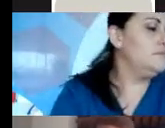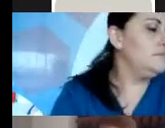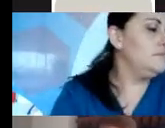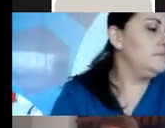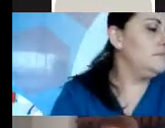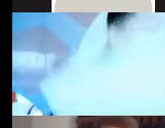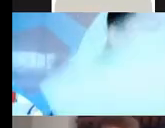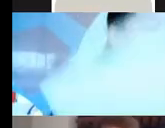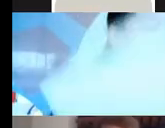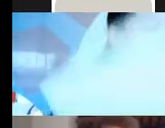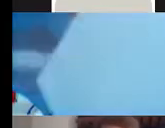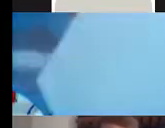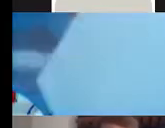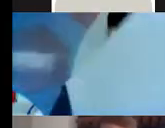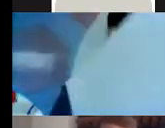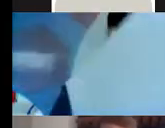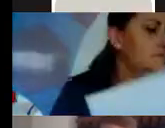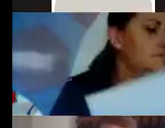Tenemos